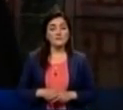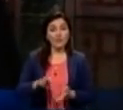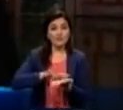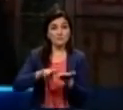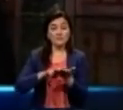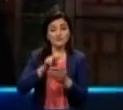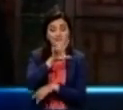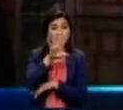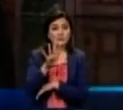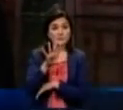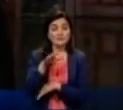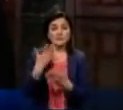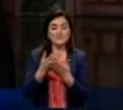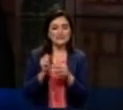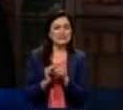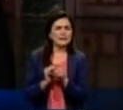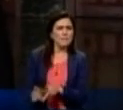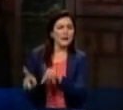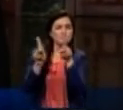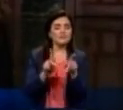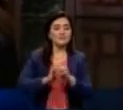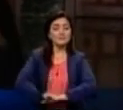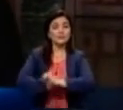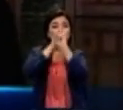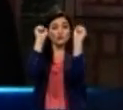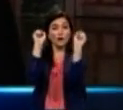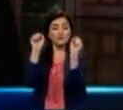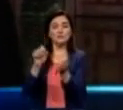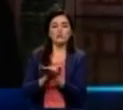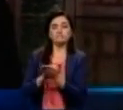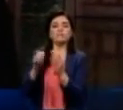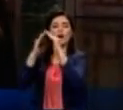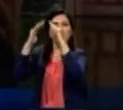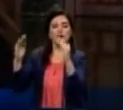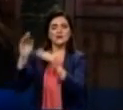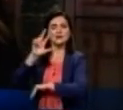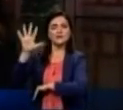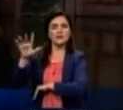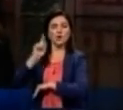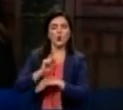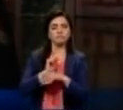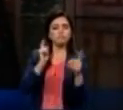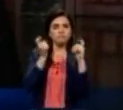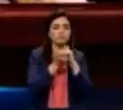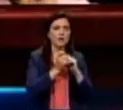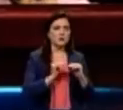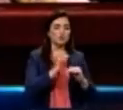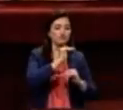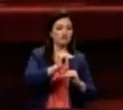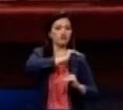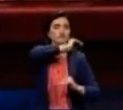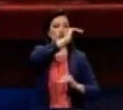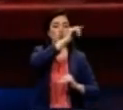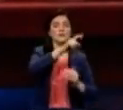La reunión del bloque de Alianza País que estaba prevista para esta mañana en la sede del movimiento en Quito se trasladó al segundo piso de la Asamblea.